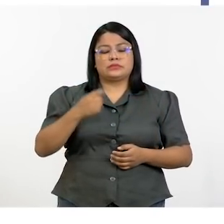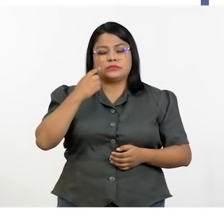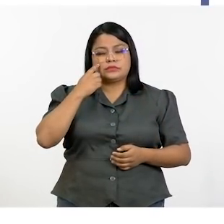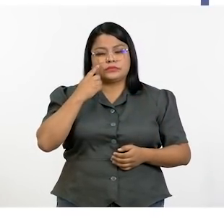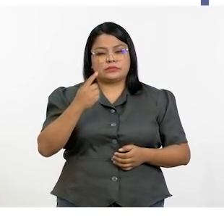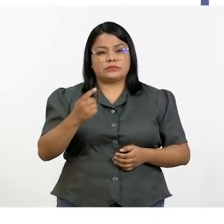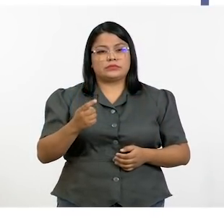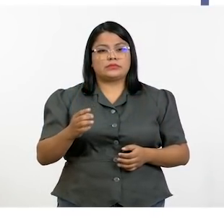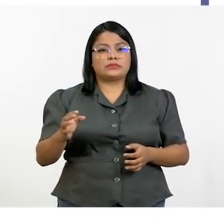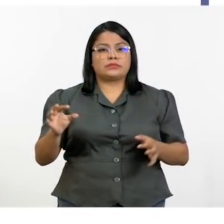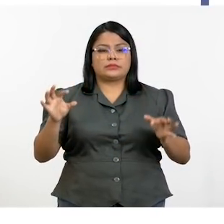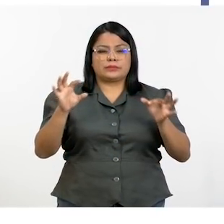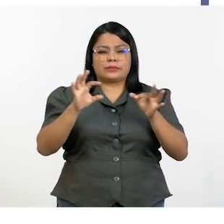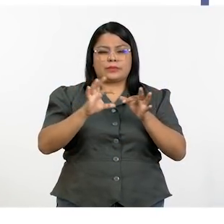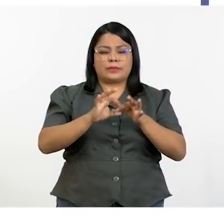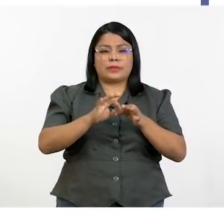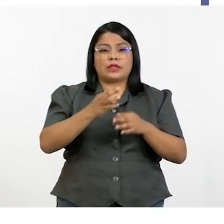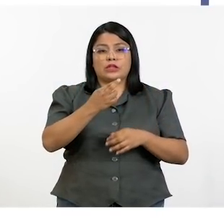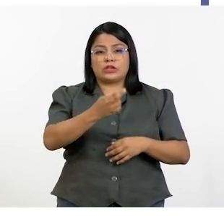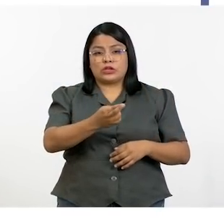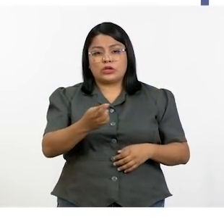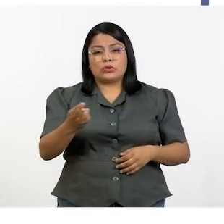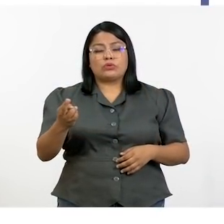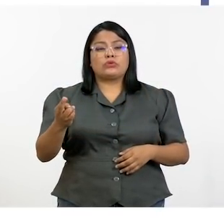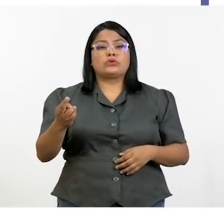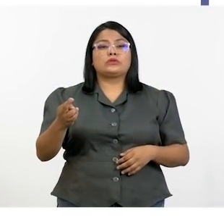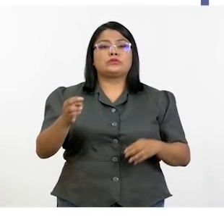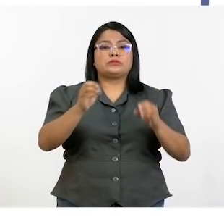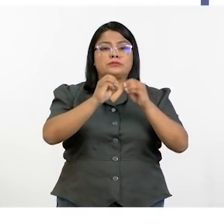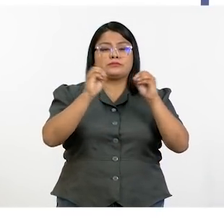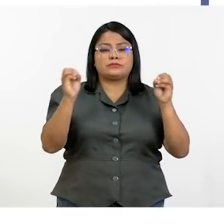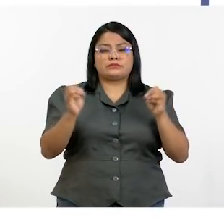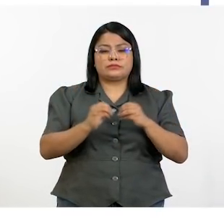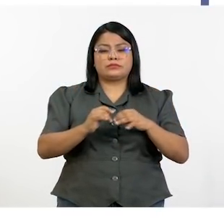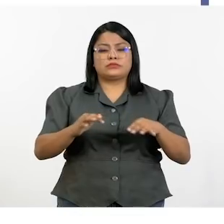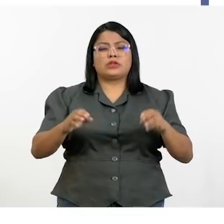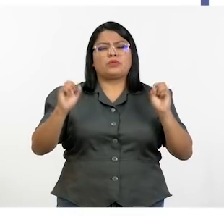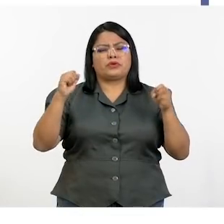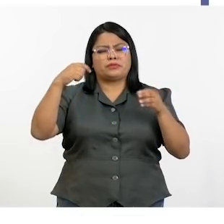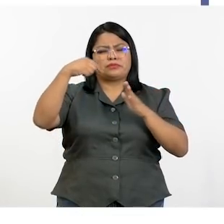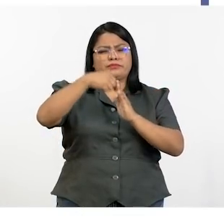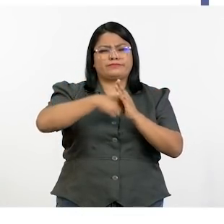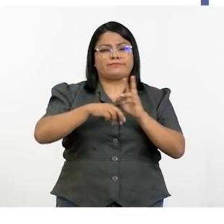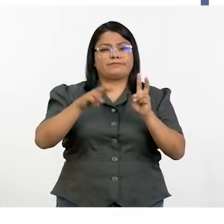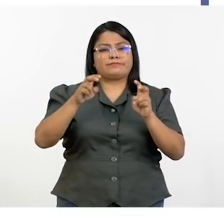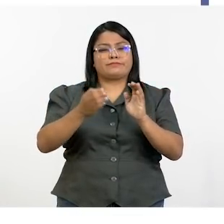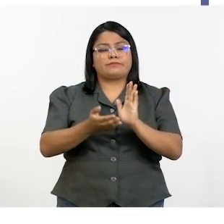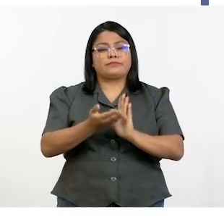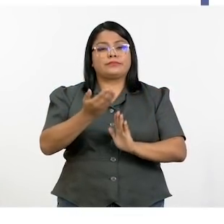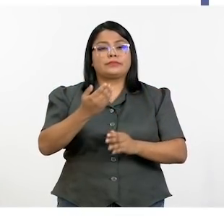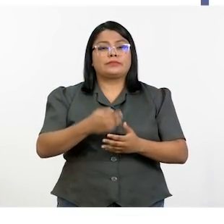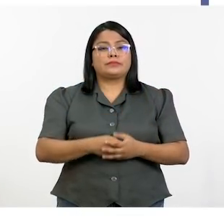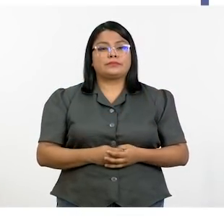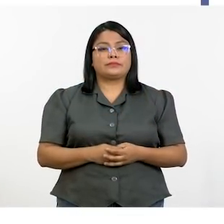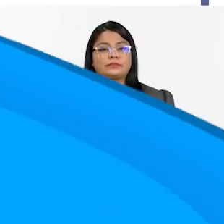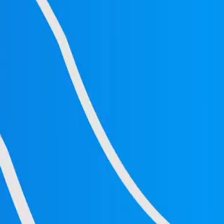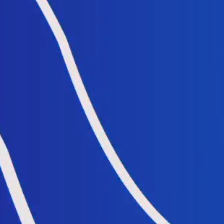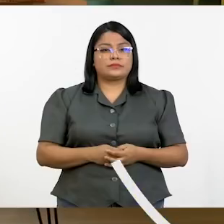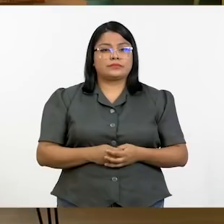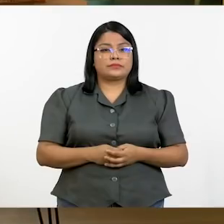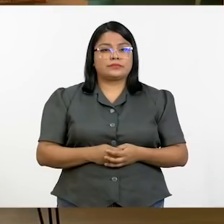proporcionan enlaces a recursos digitales en los que se puede profundizar sobre el contenido en desarrollo.